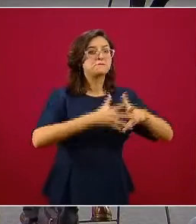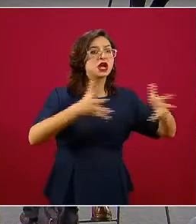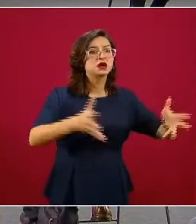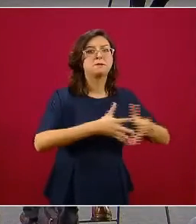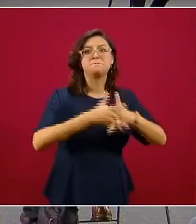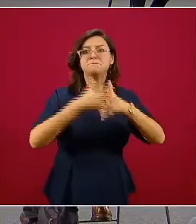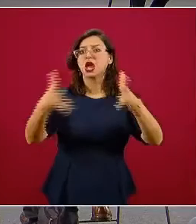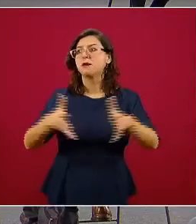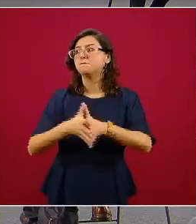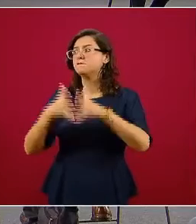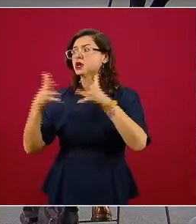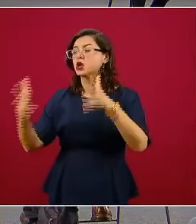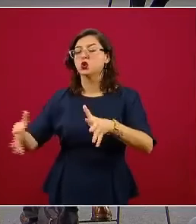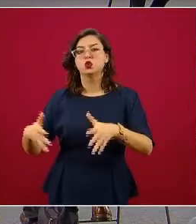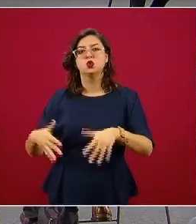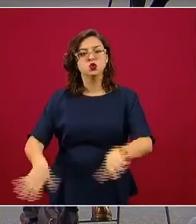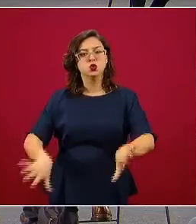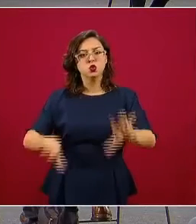En un mes